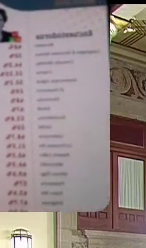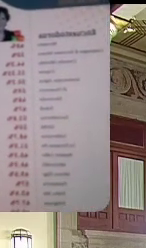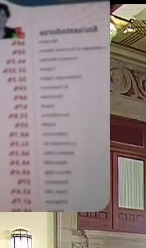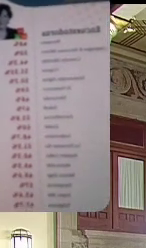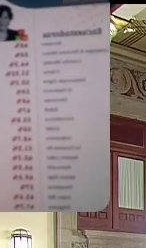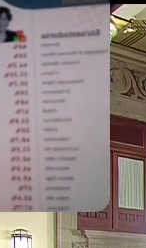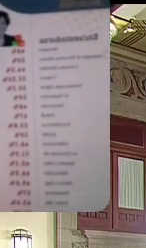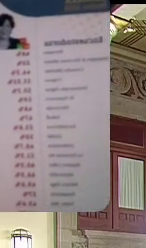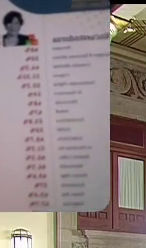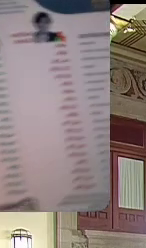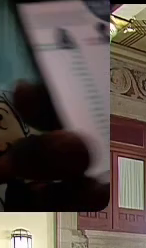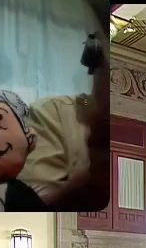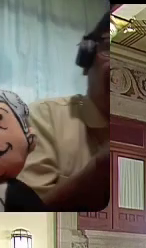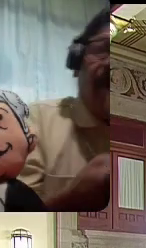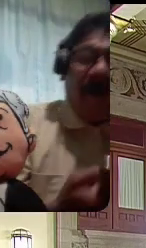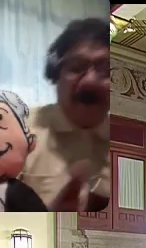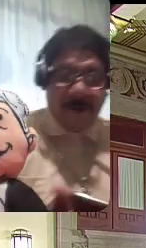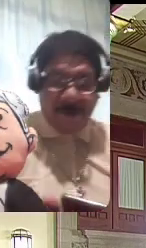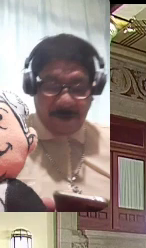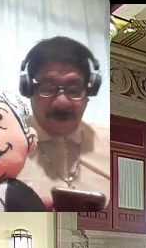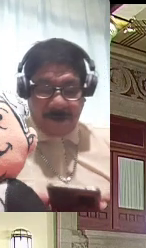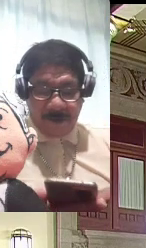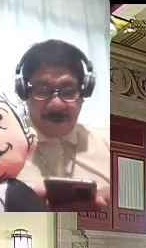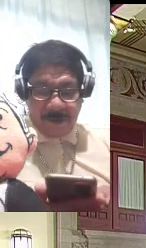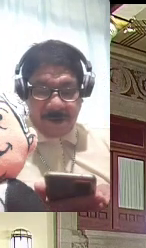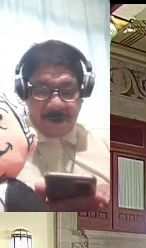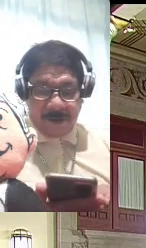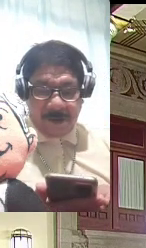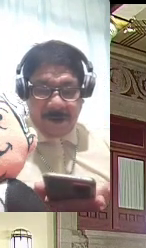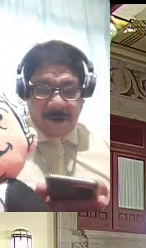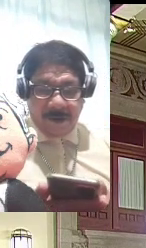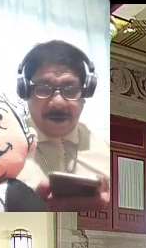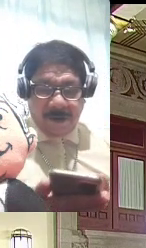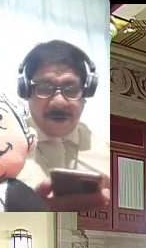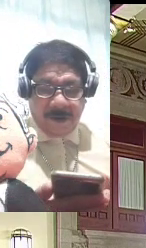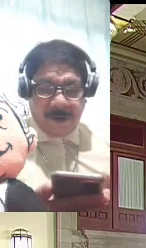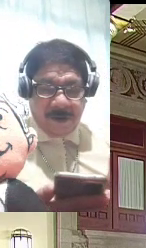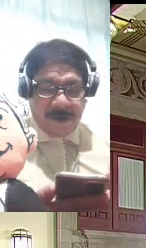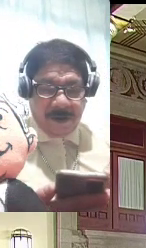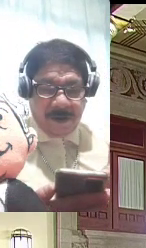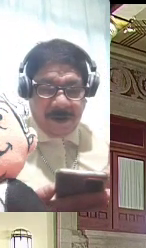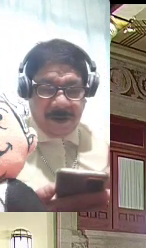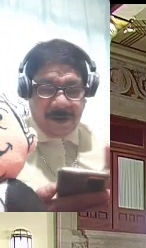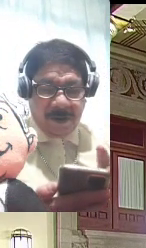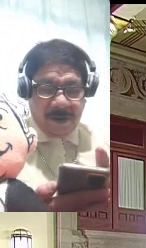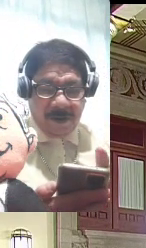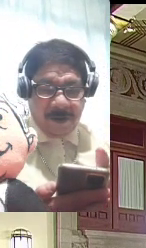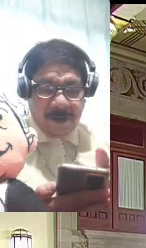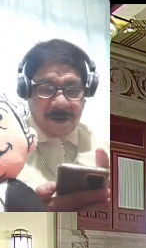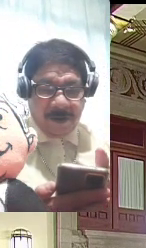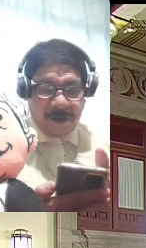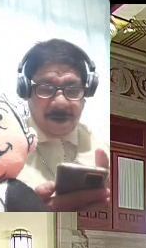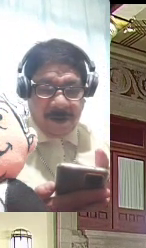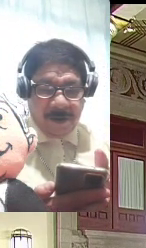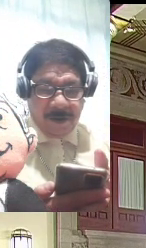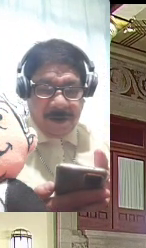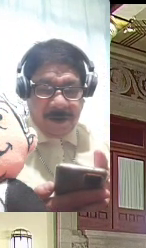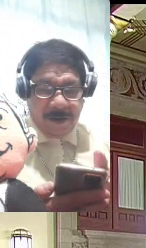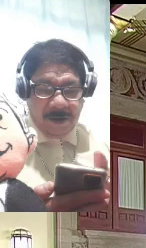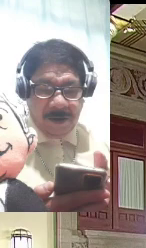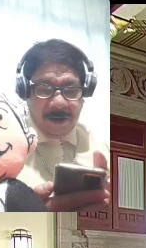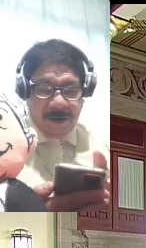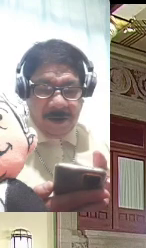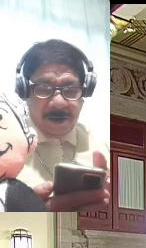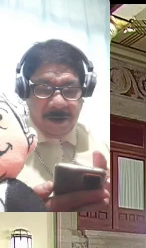los del municipio de Graciano Sánchez, está conurbado, a San Luis, para que